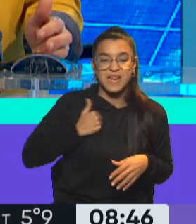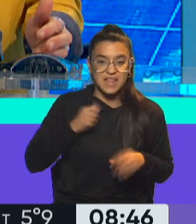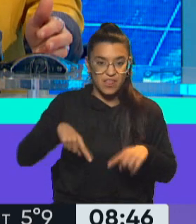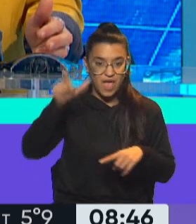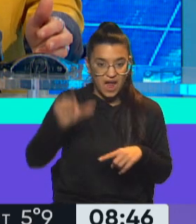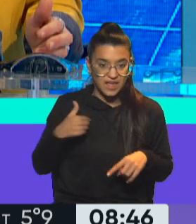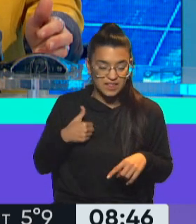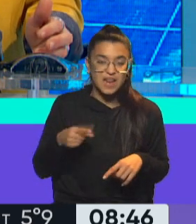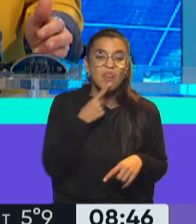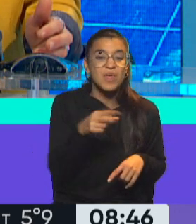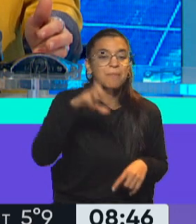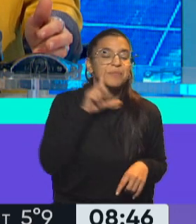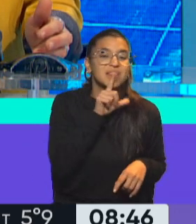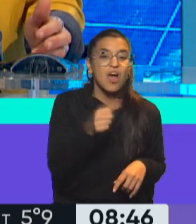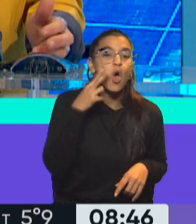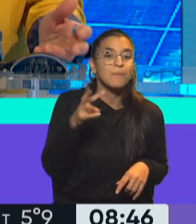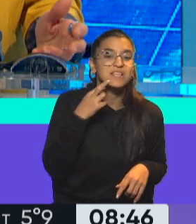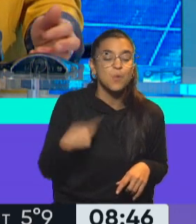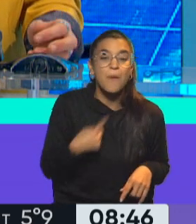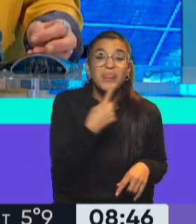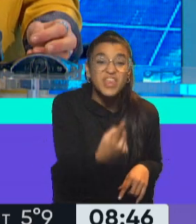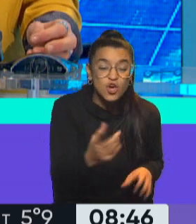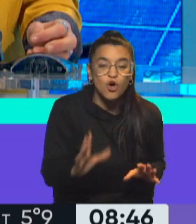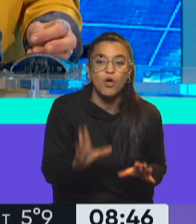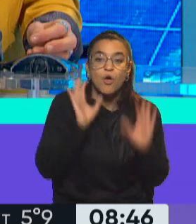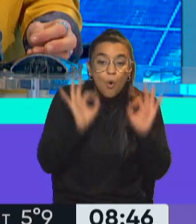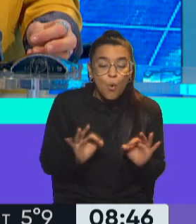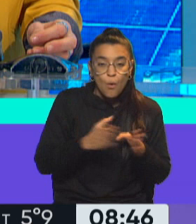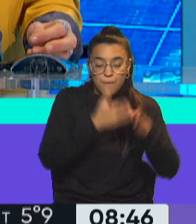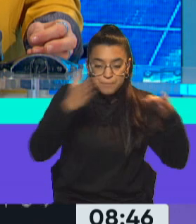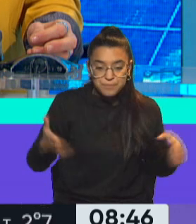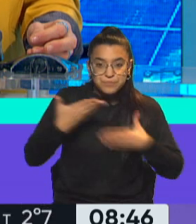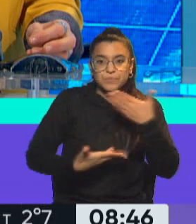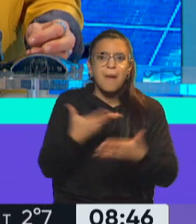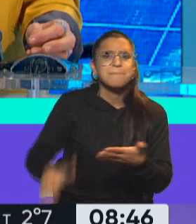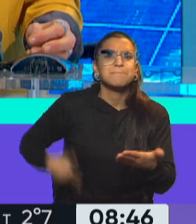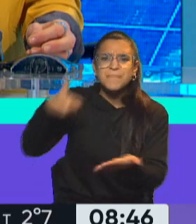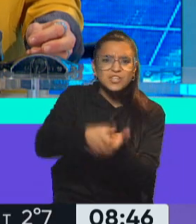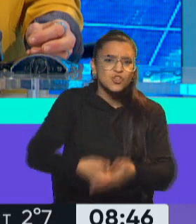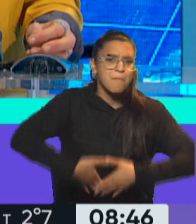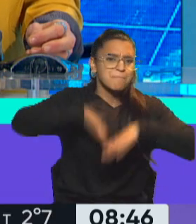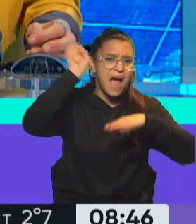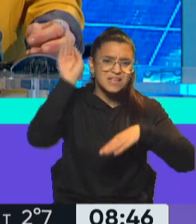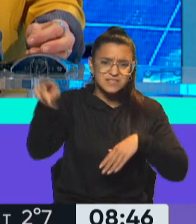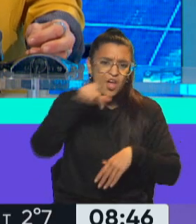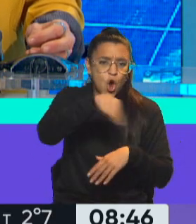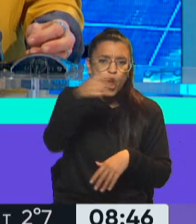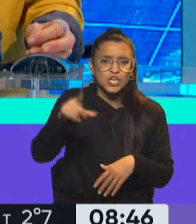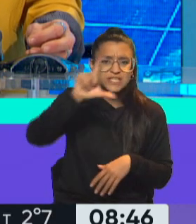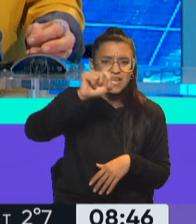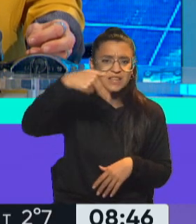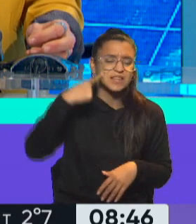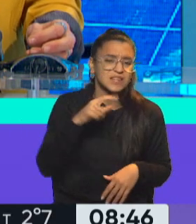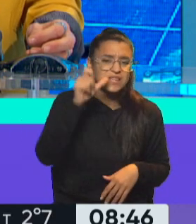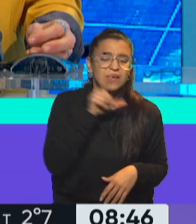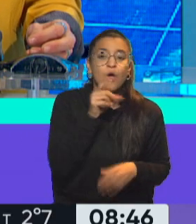República Argentina. Decía Pita en 2019 que precisamente durante el proceso se dio la inversión mayor en el CONICET